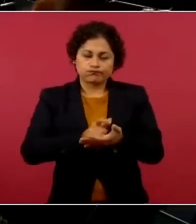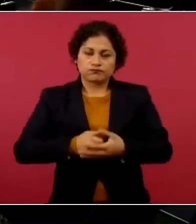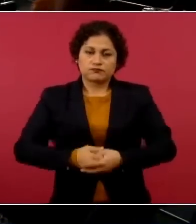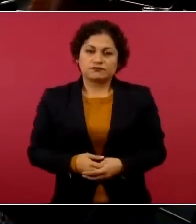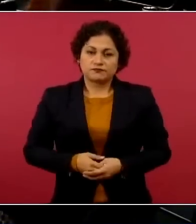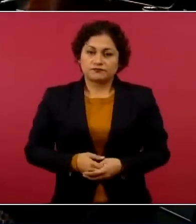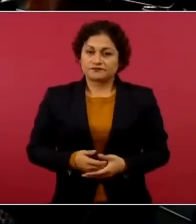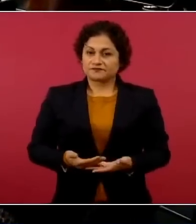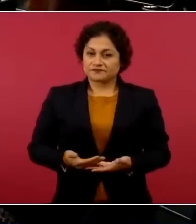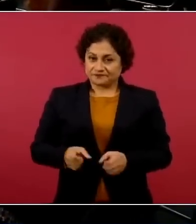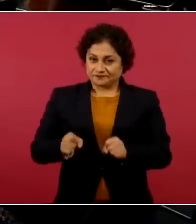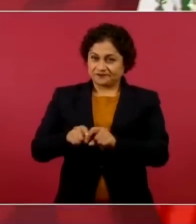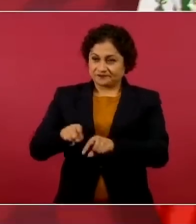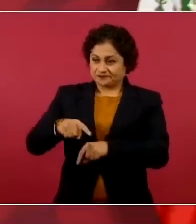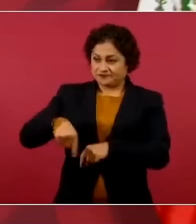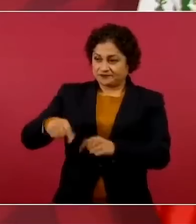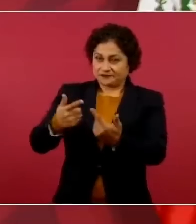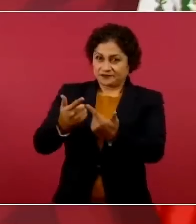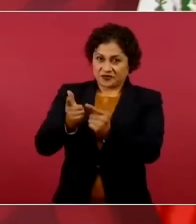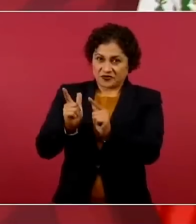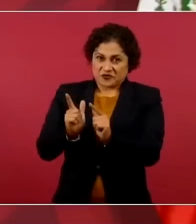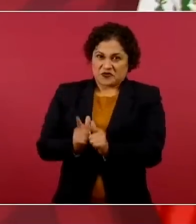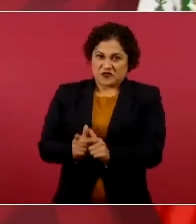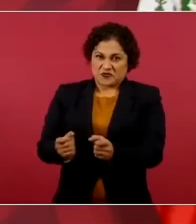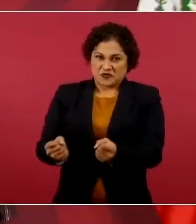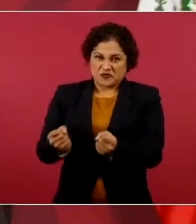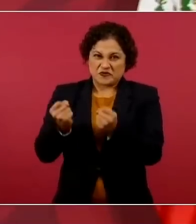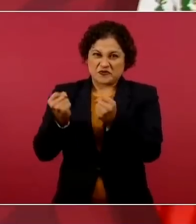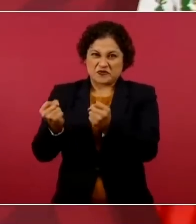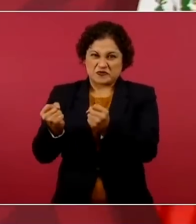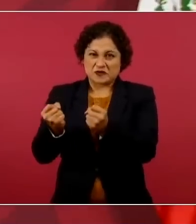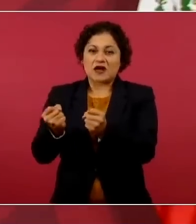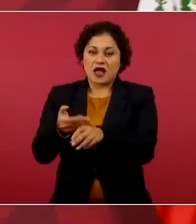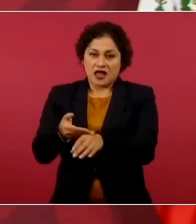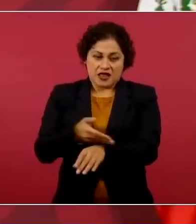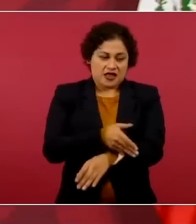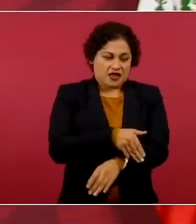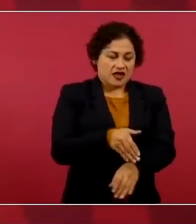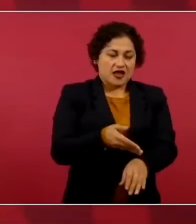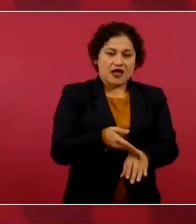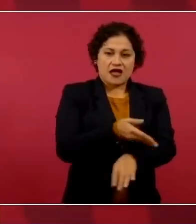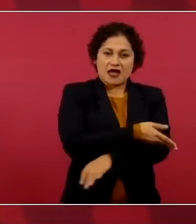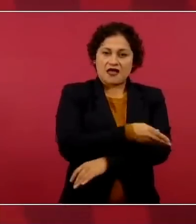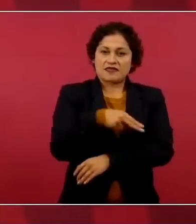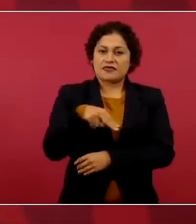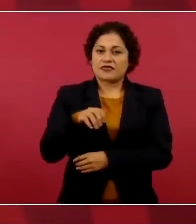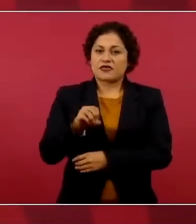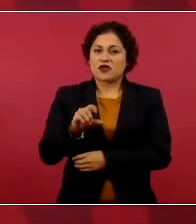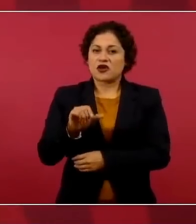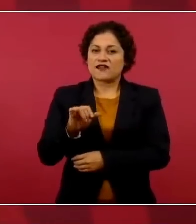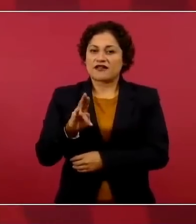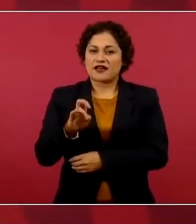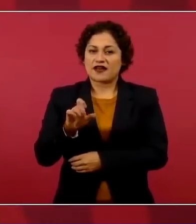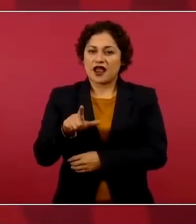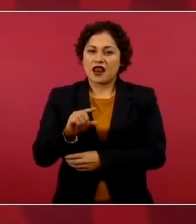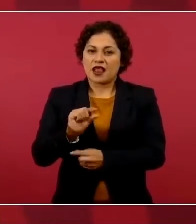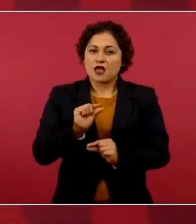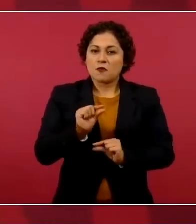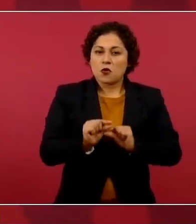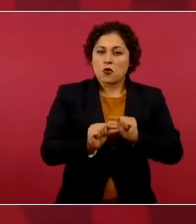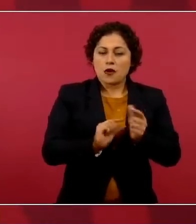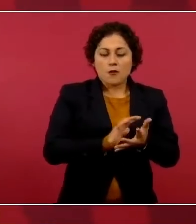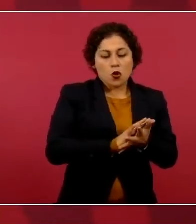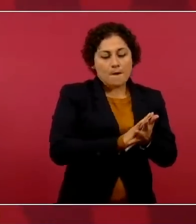Las sectas que se fueron creando durante el periodo neoliberal, que tanto daño hicieron.